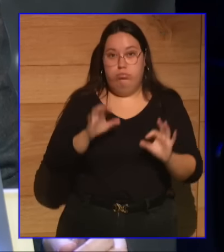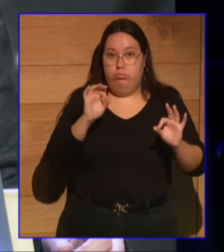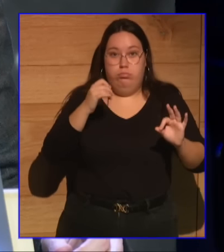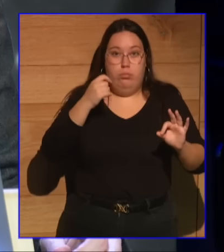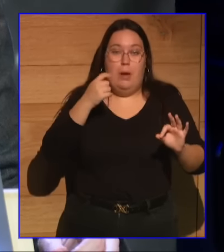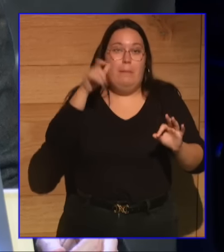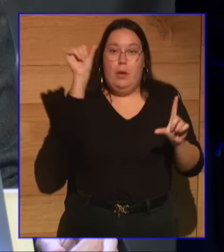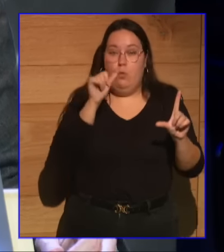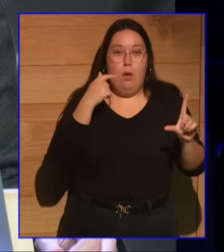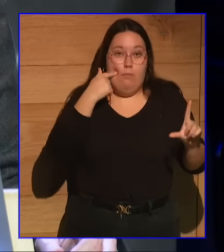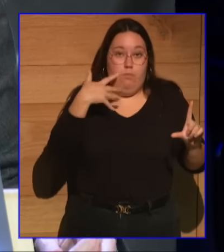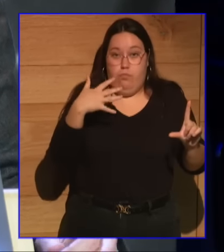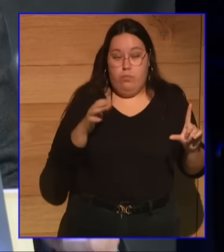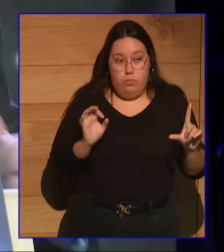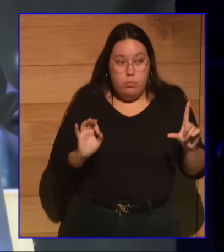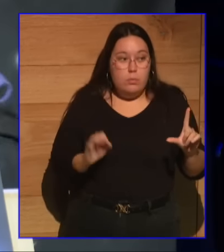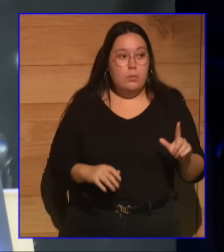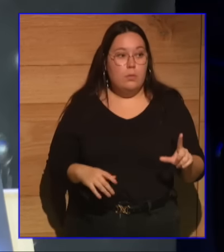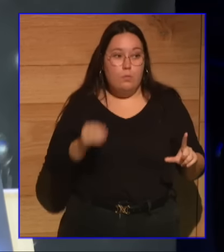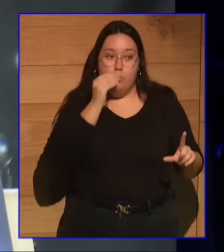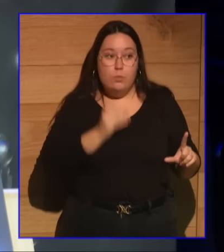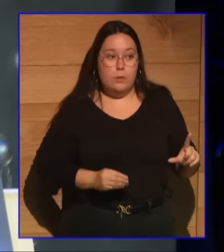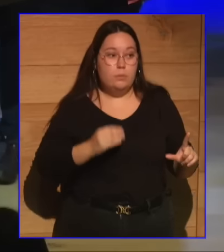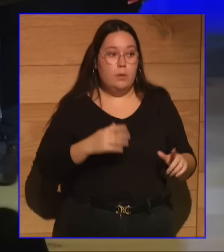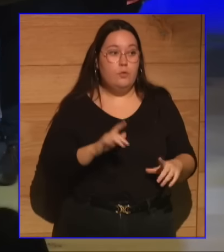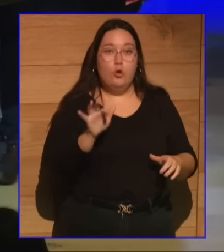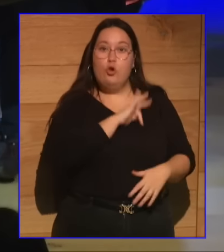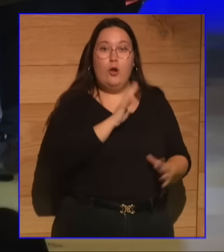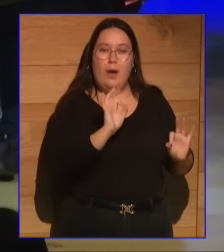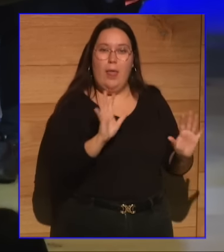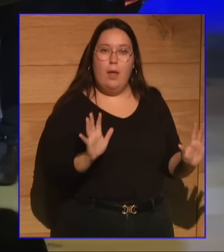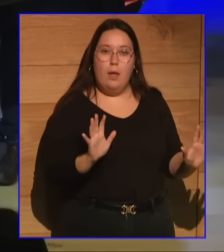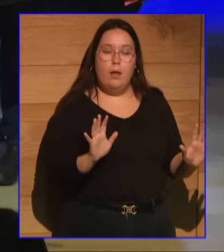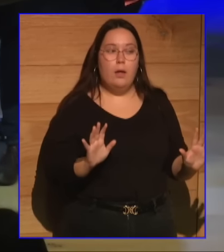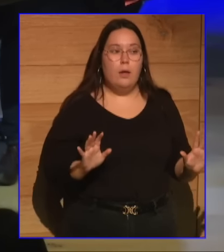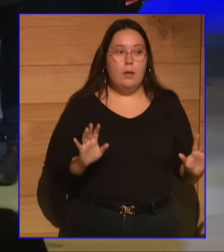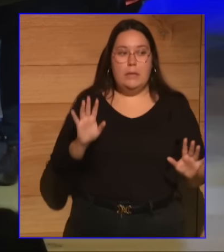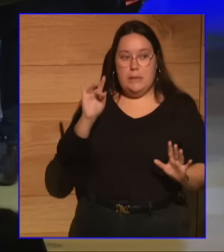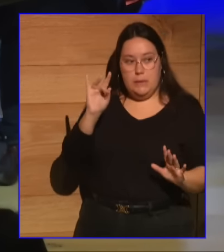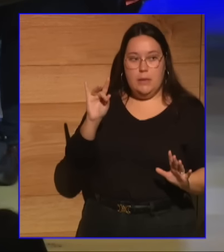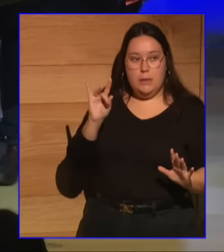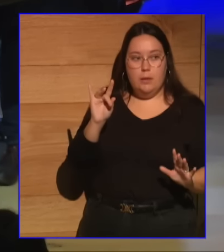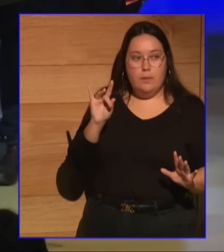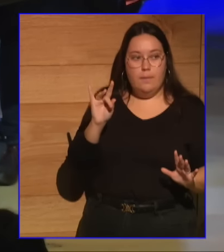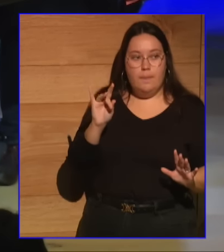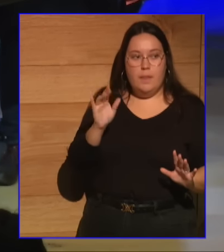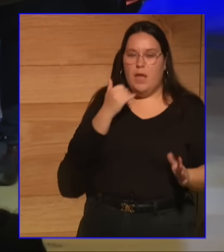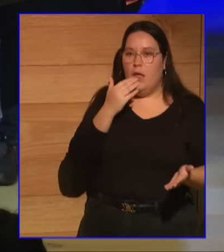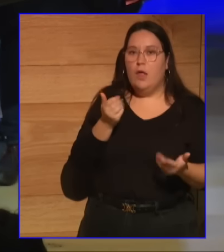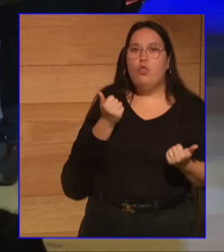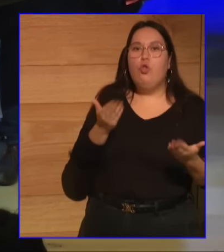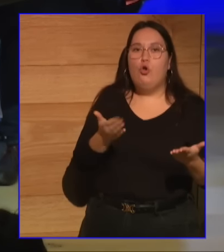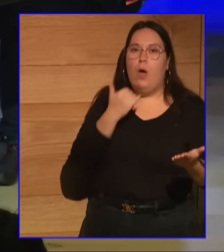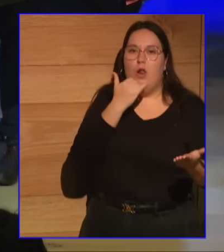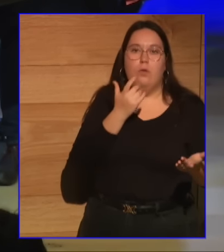un monumento cinematográfico. Sí, pero joder. No ganó nada. Sí, ganó. Es que ha dicho, dieron... Juan que donó no sé qué. Donó.